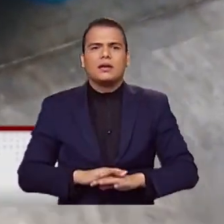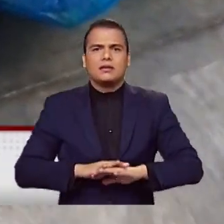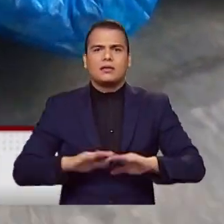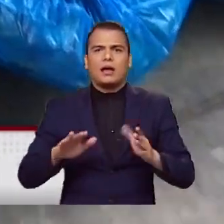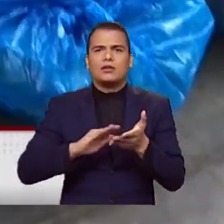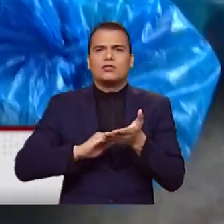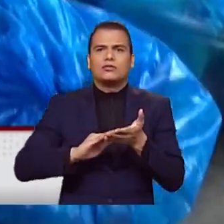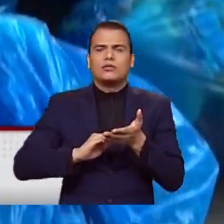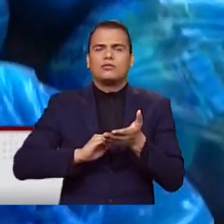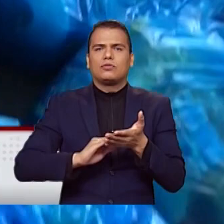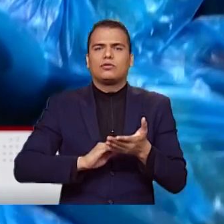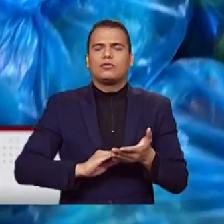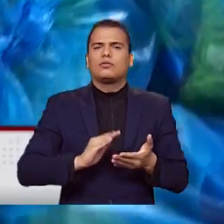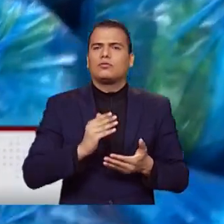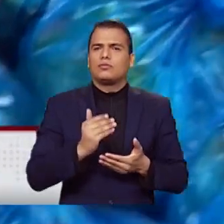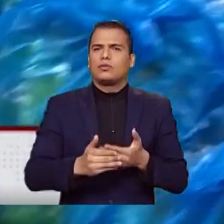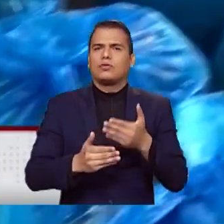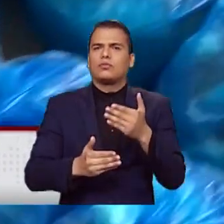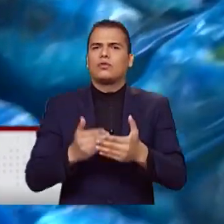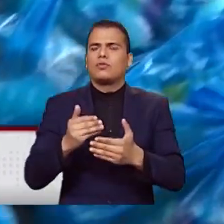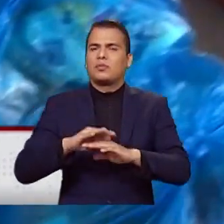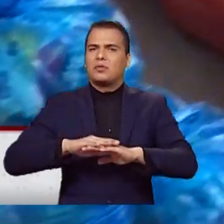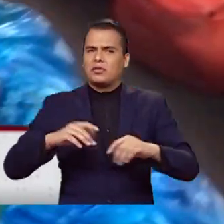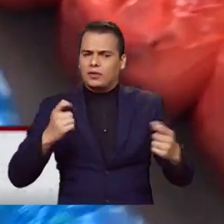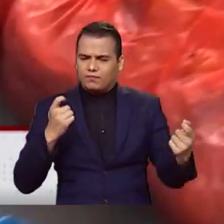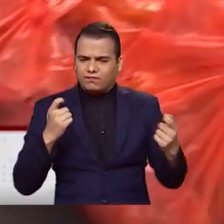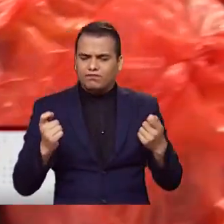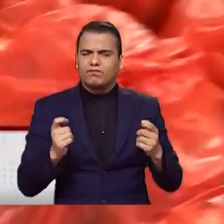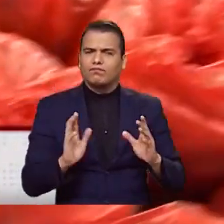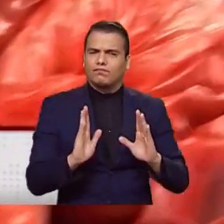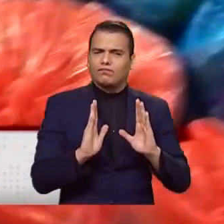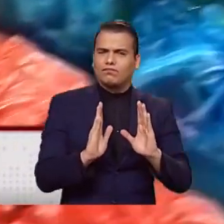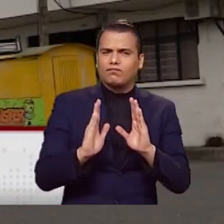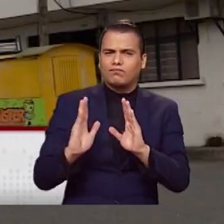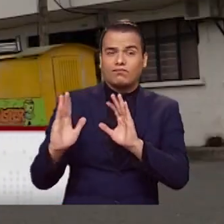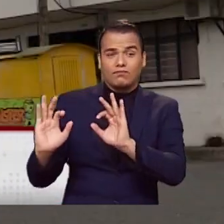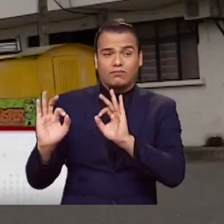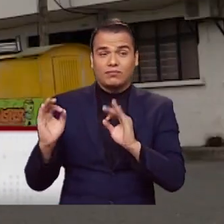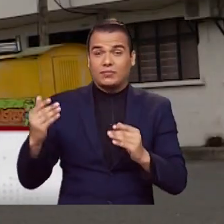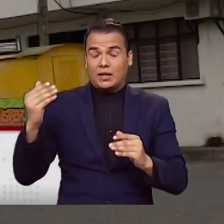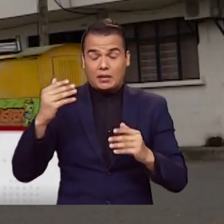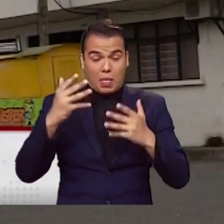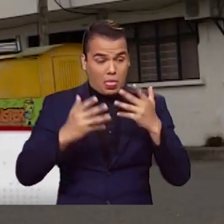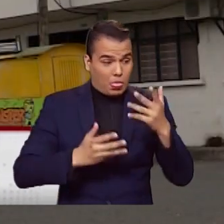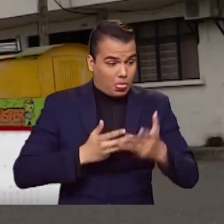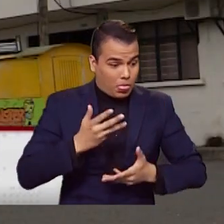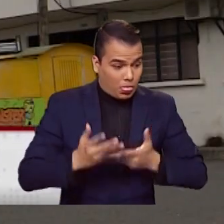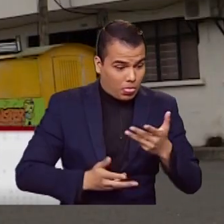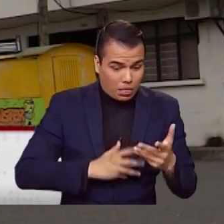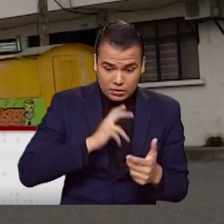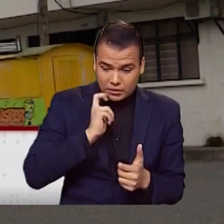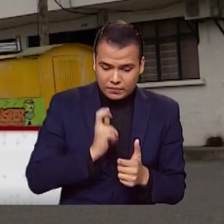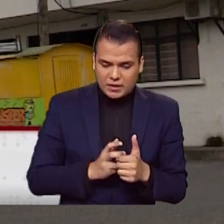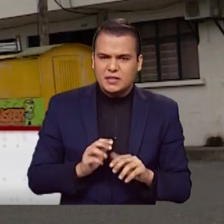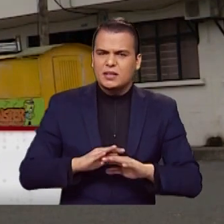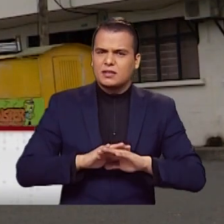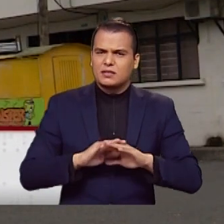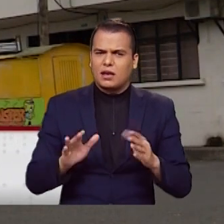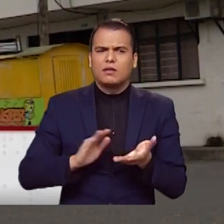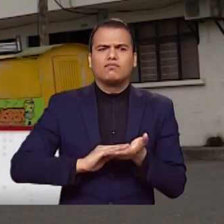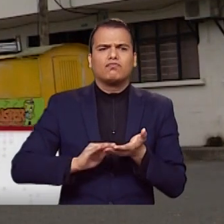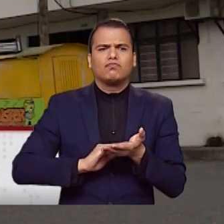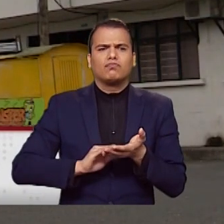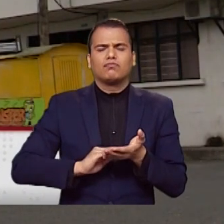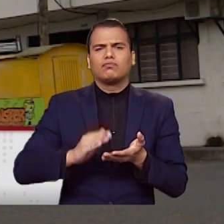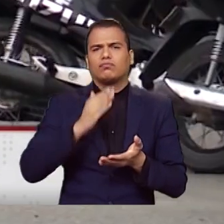poco a poco hemos ido encajando y organizando muchas situaciones que han sido complejas para nosotros durante estos más de 60 días